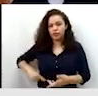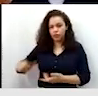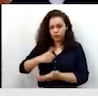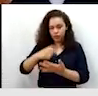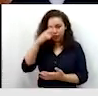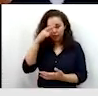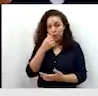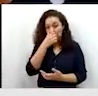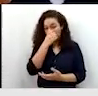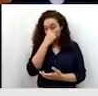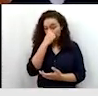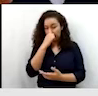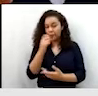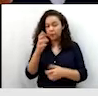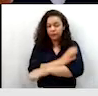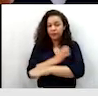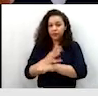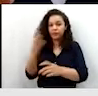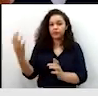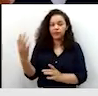el 2013.